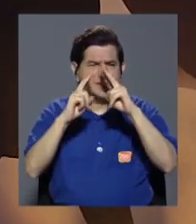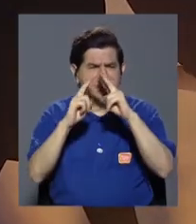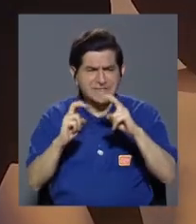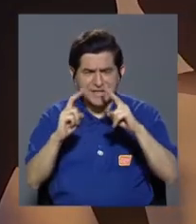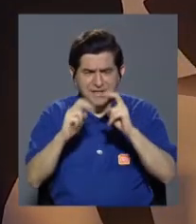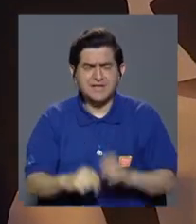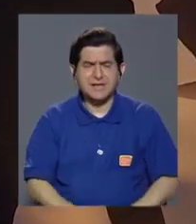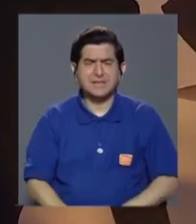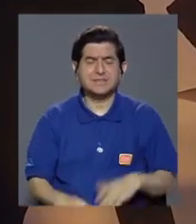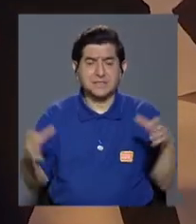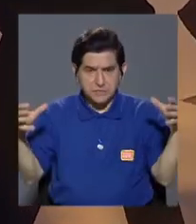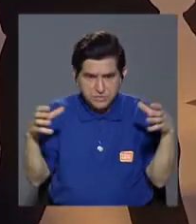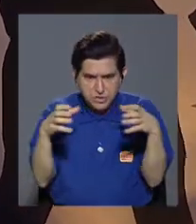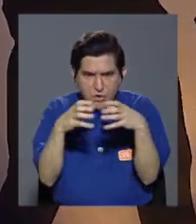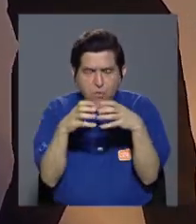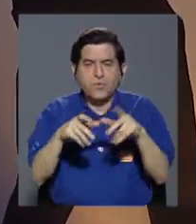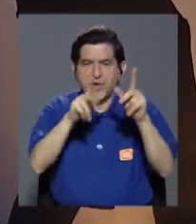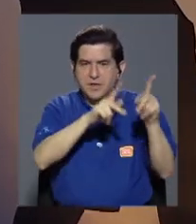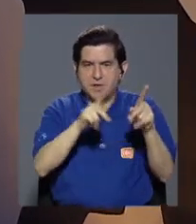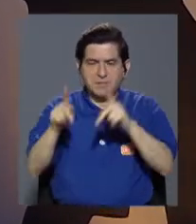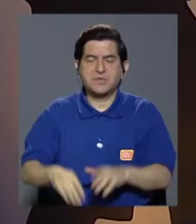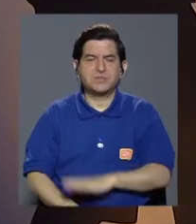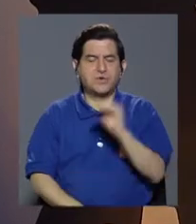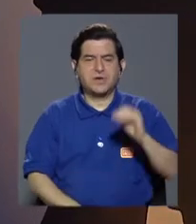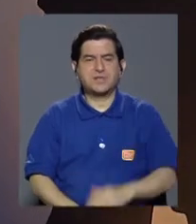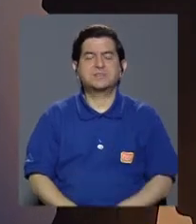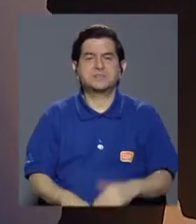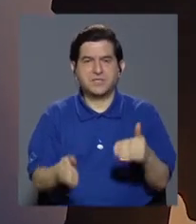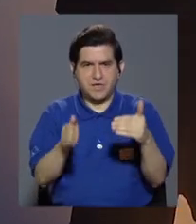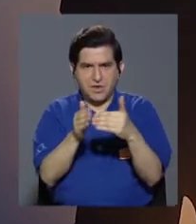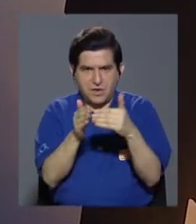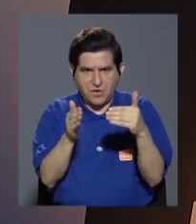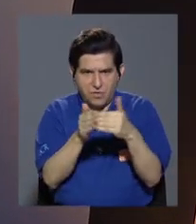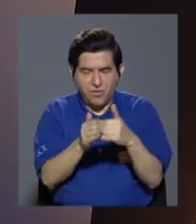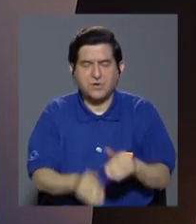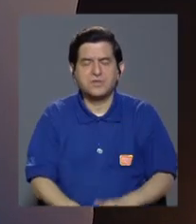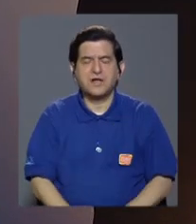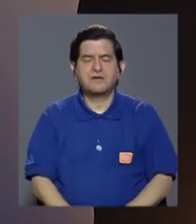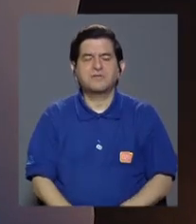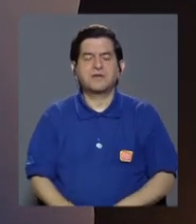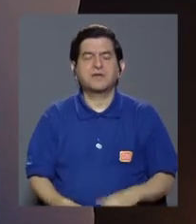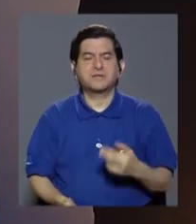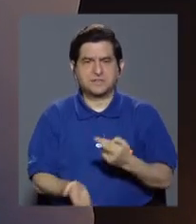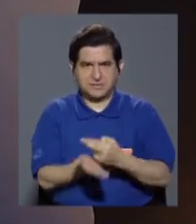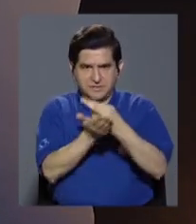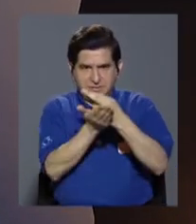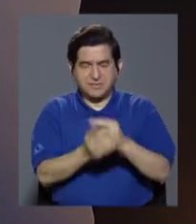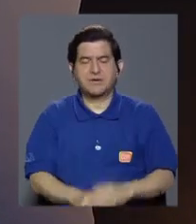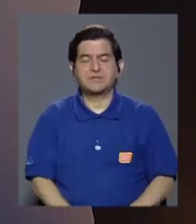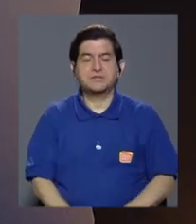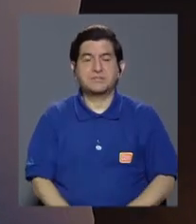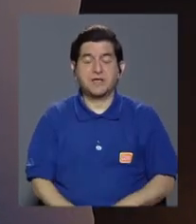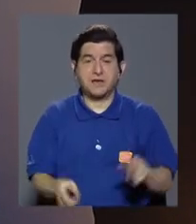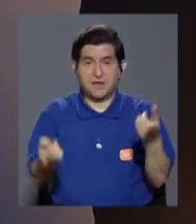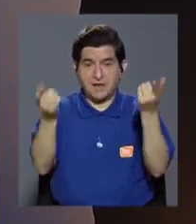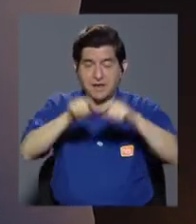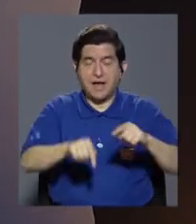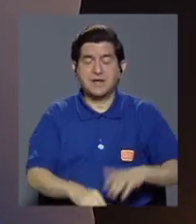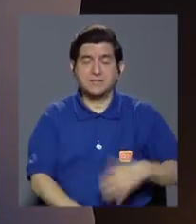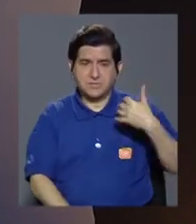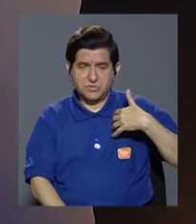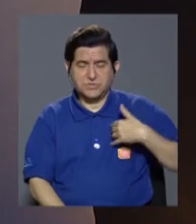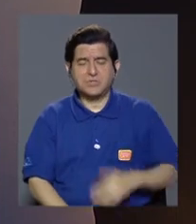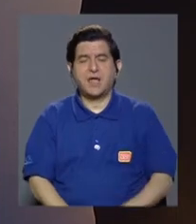crítica y lograr la reivindicación que inclusive ahora comentaba antes de la entrevista ha catalogado en el caso de argentina el